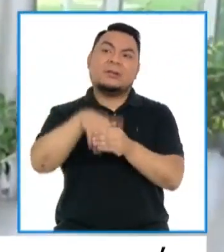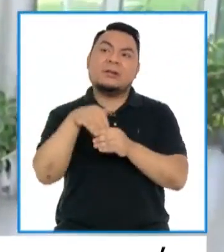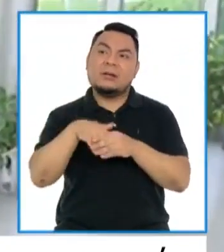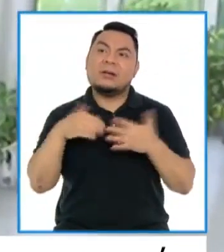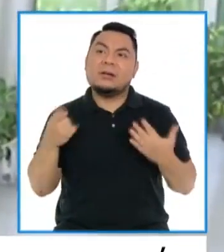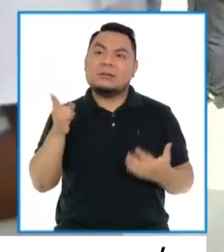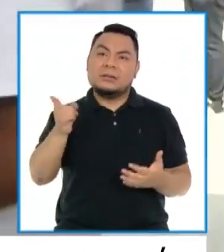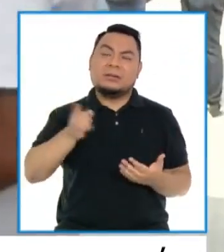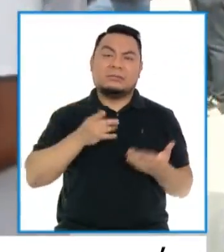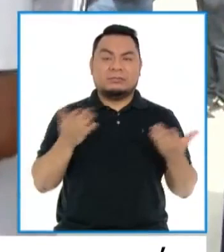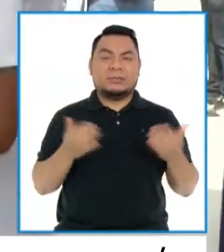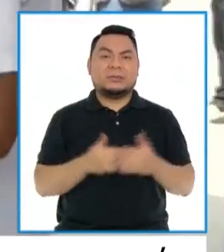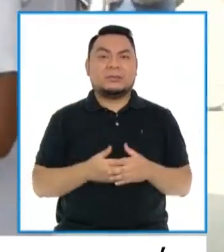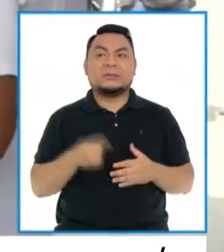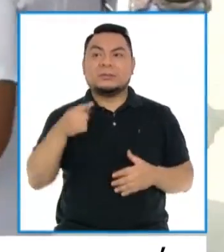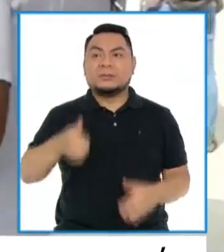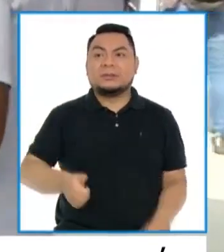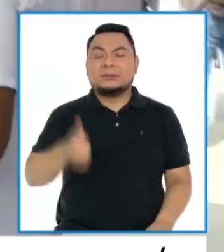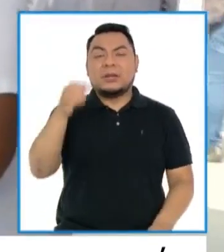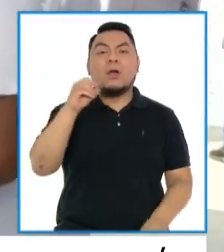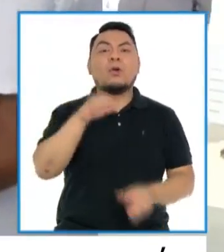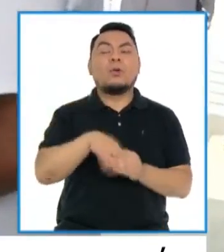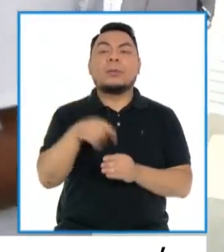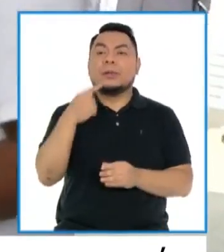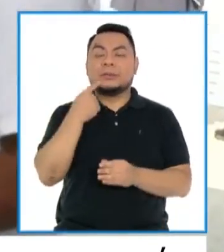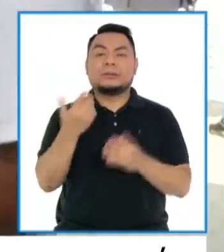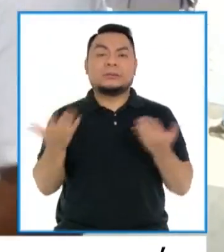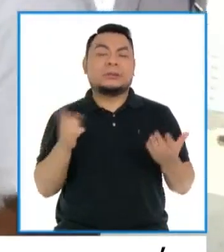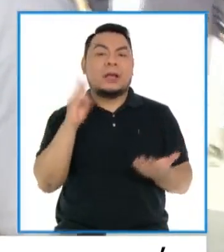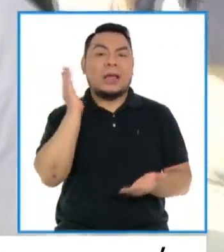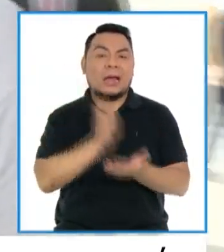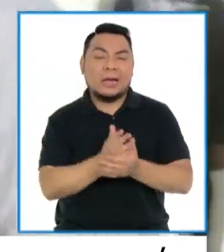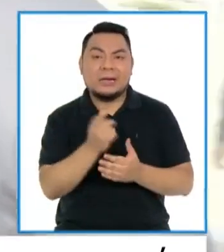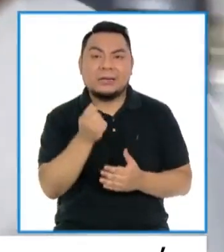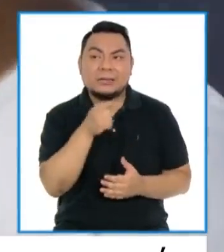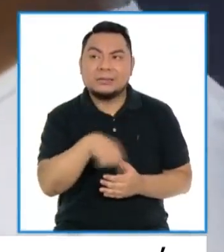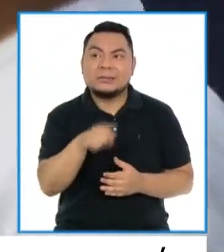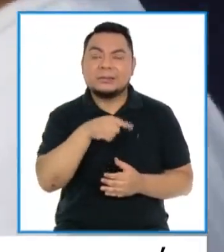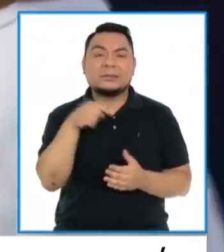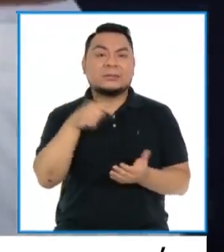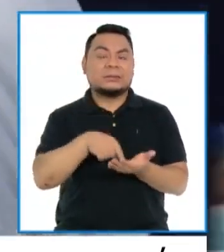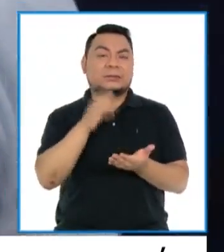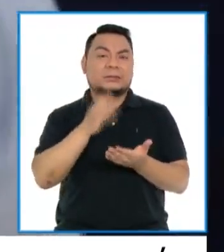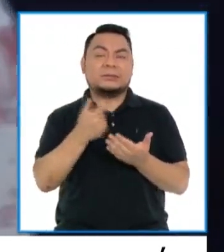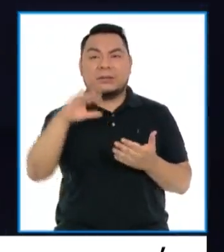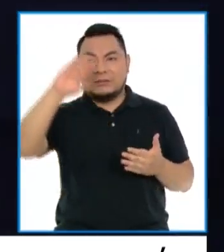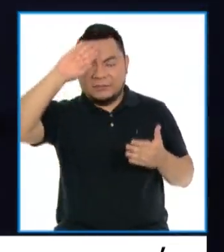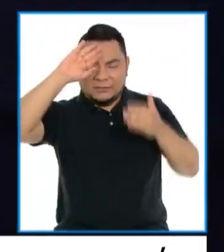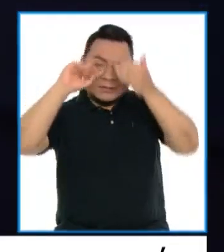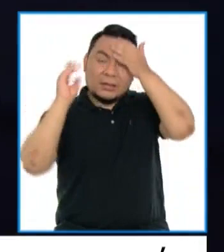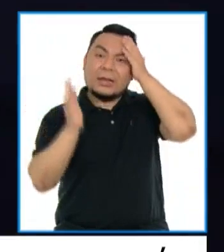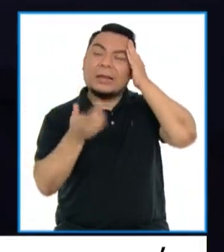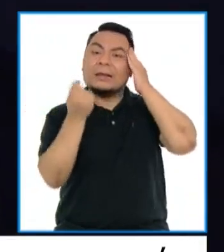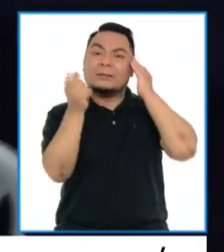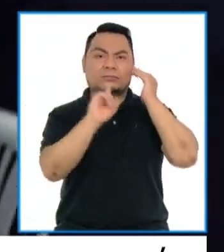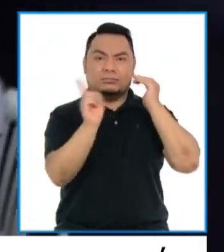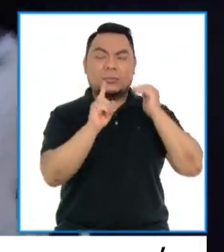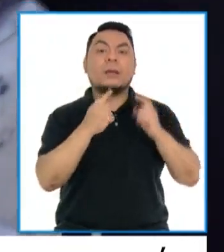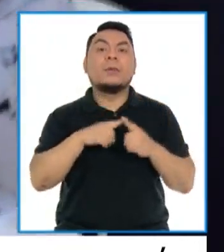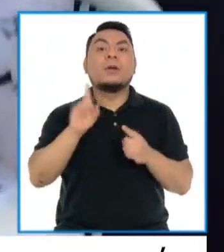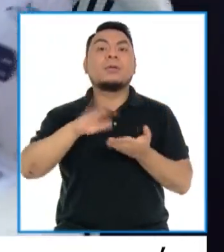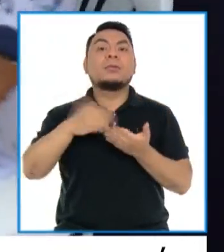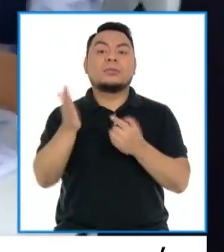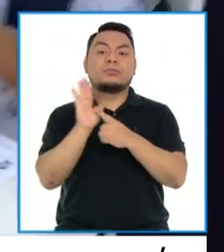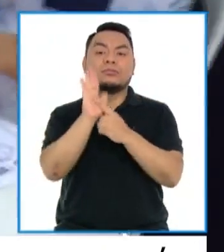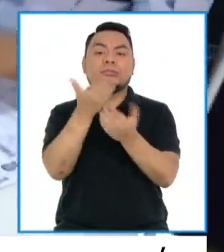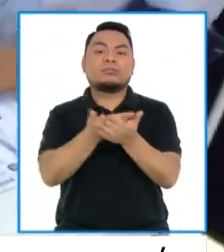para evitar contagios. El jefe de la OMPE señaló que no habrá multa para los que no acudan a votar por alguna enfermedad, pero luego deberán